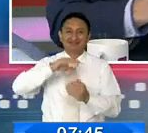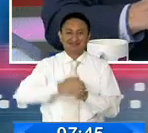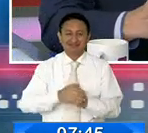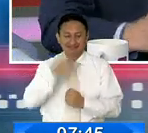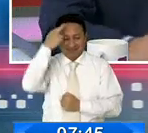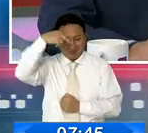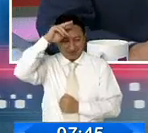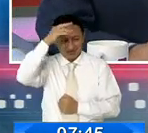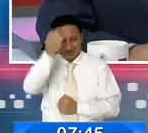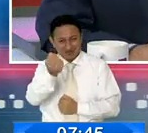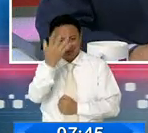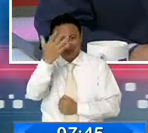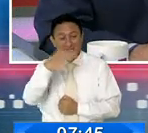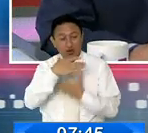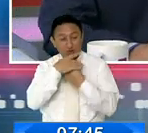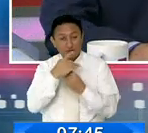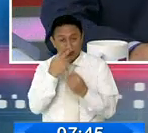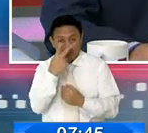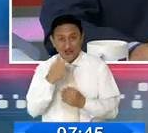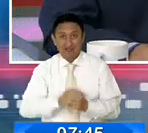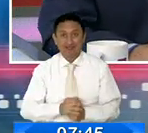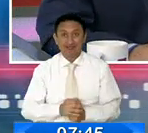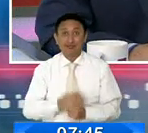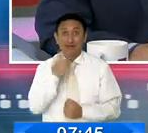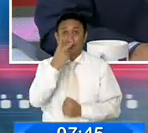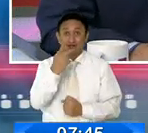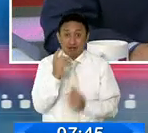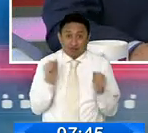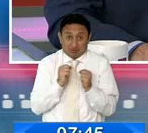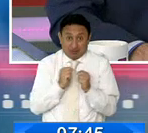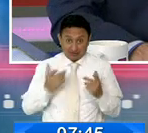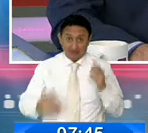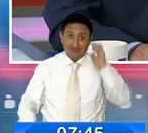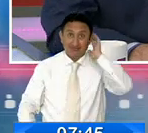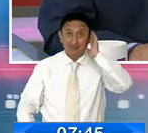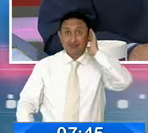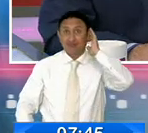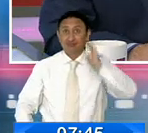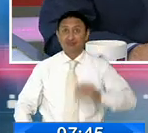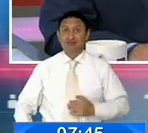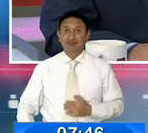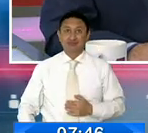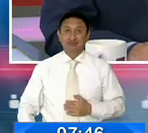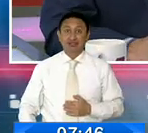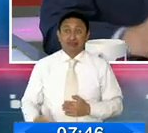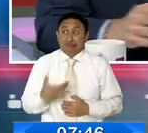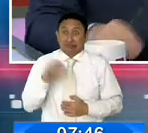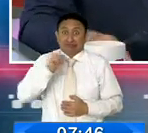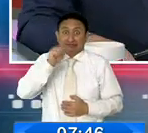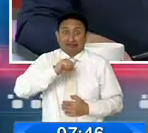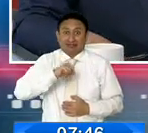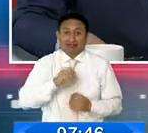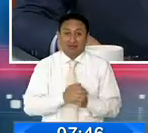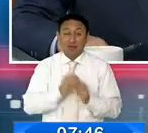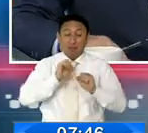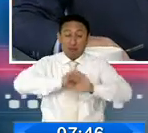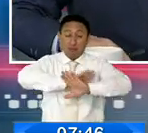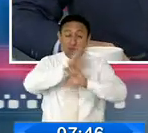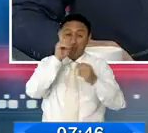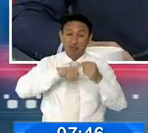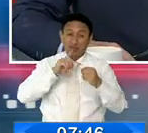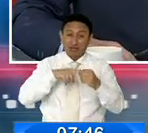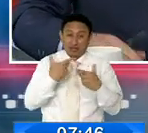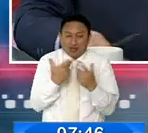Álvarez Vandenberg. Un placer verle, ministro. Le veo que está con frío, ministro. Sí, las mañanas quiteñas son